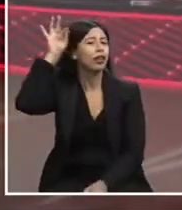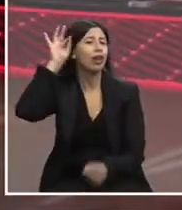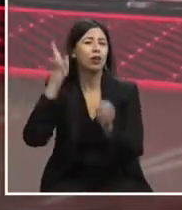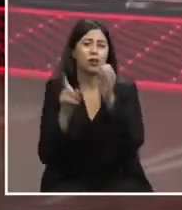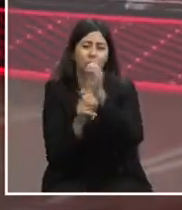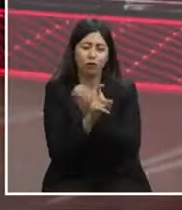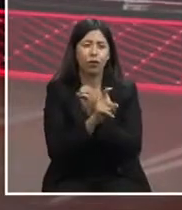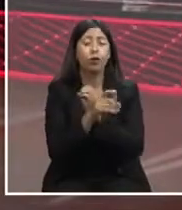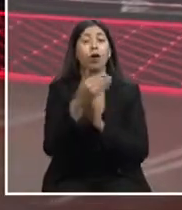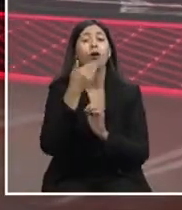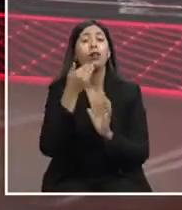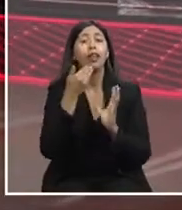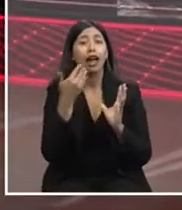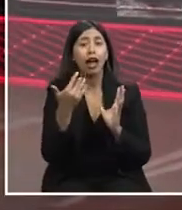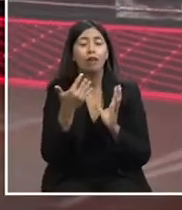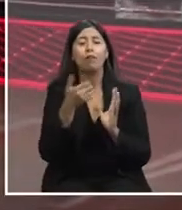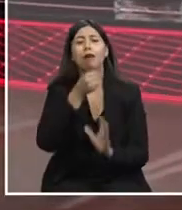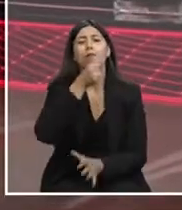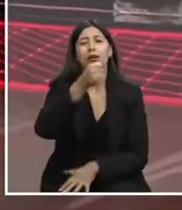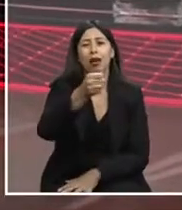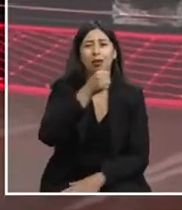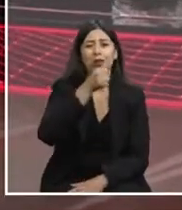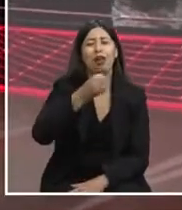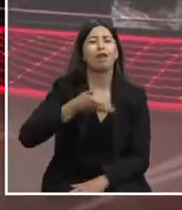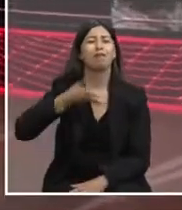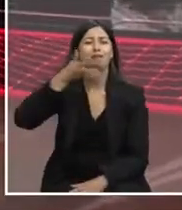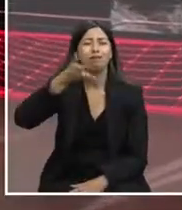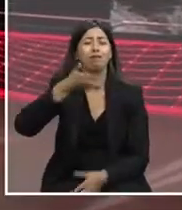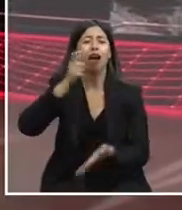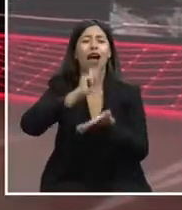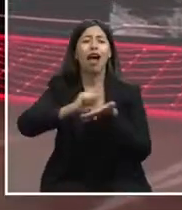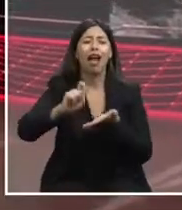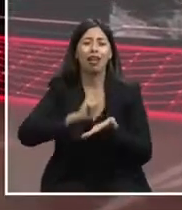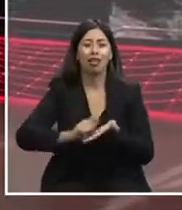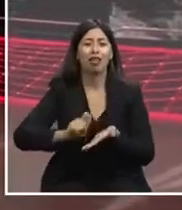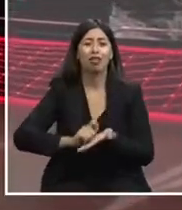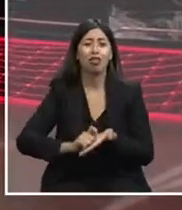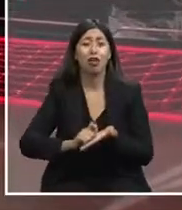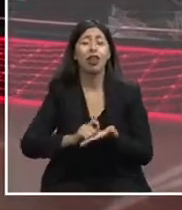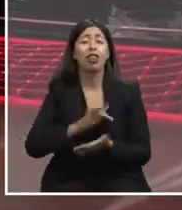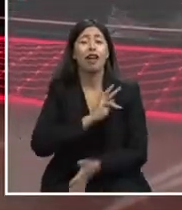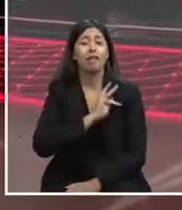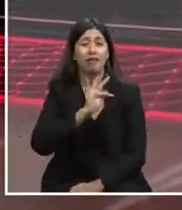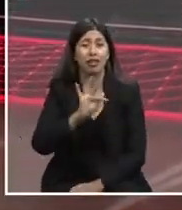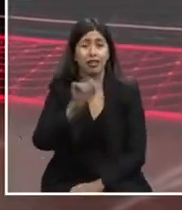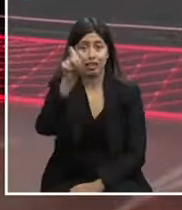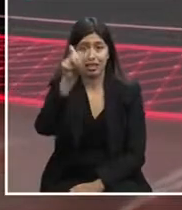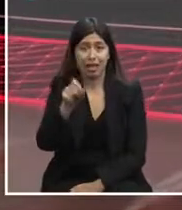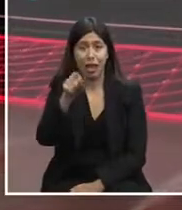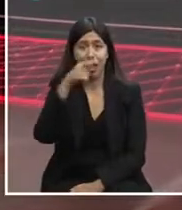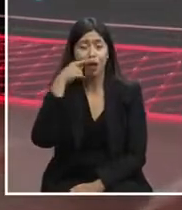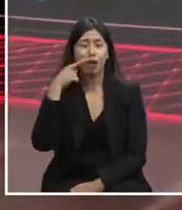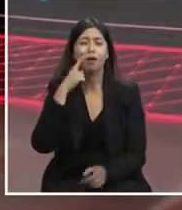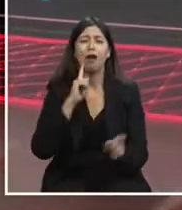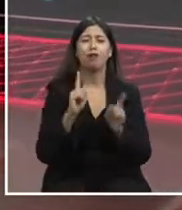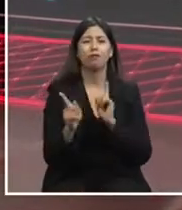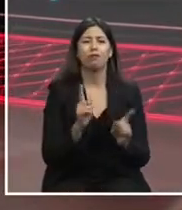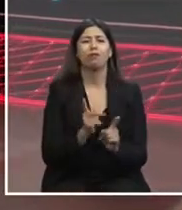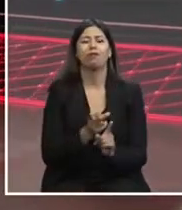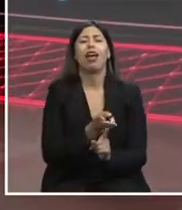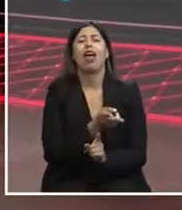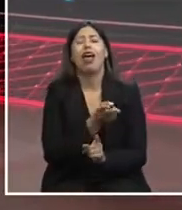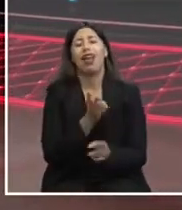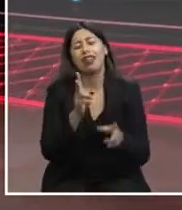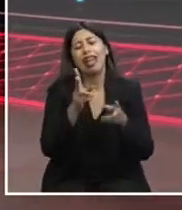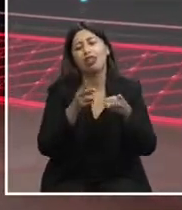columnista, conferencista y escritor francés. Sébastien es editor en jefe de la revista Cerveau en